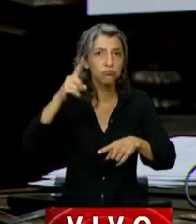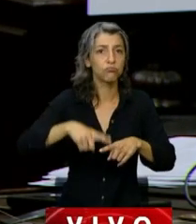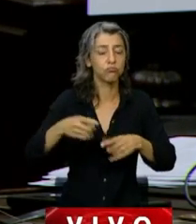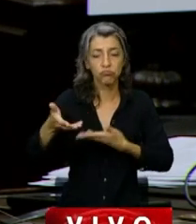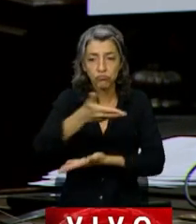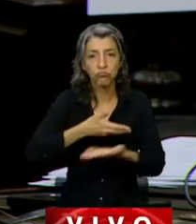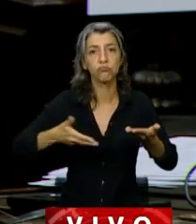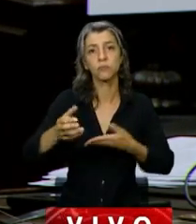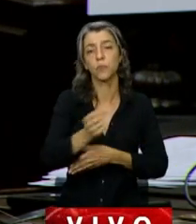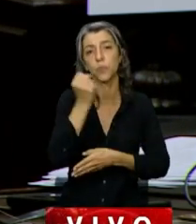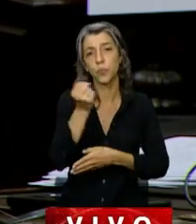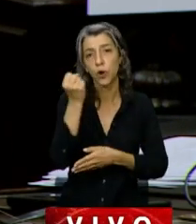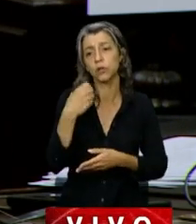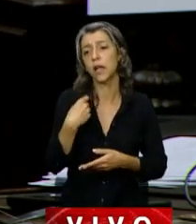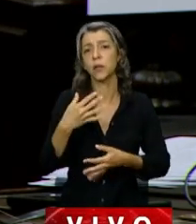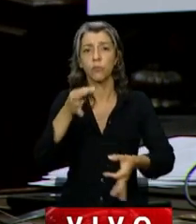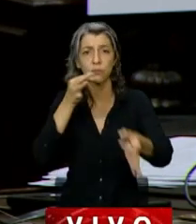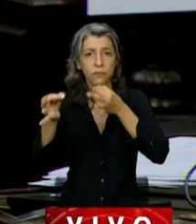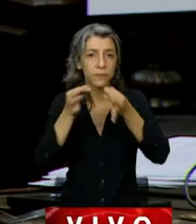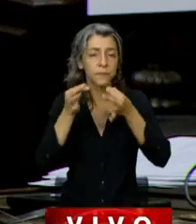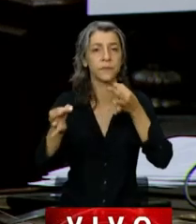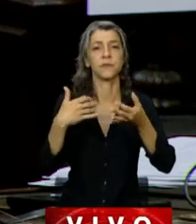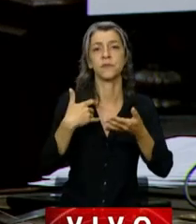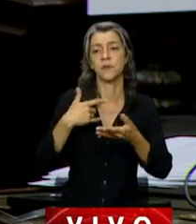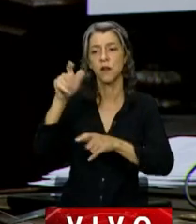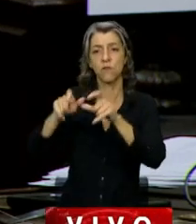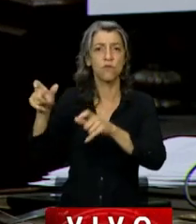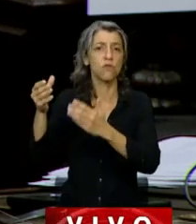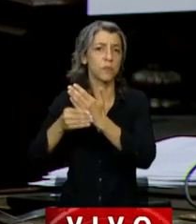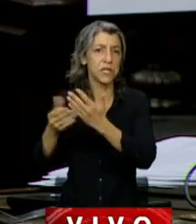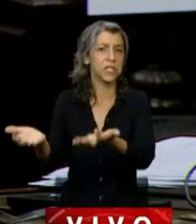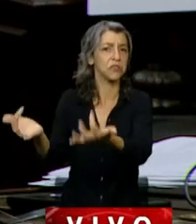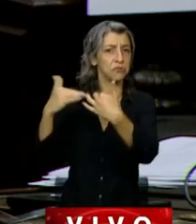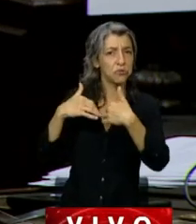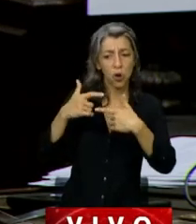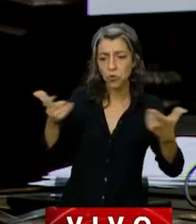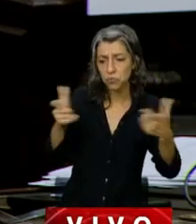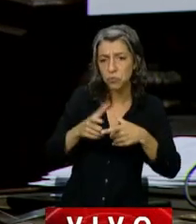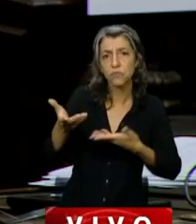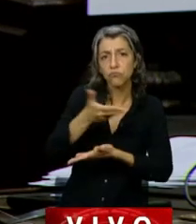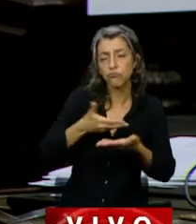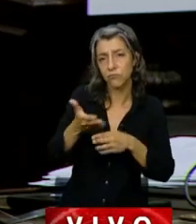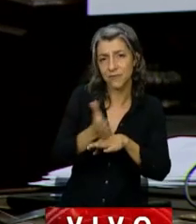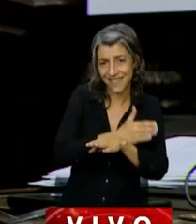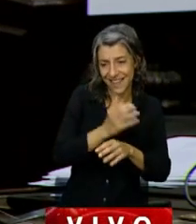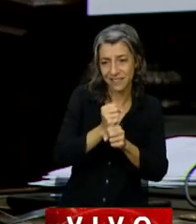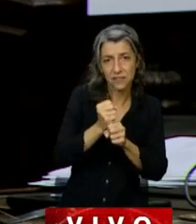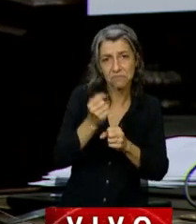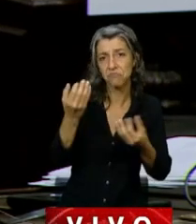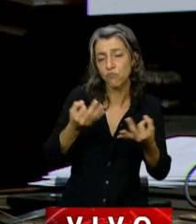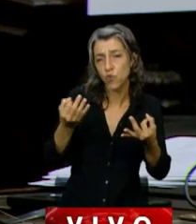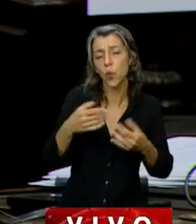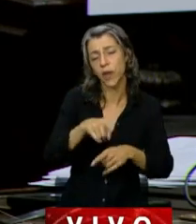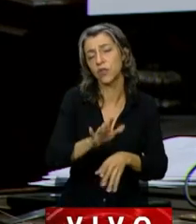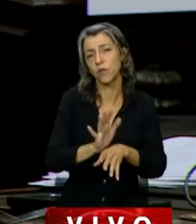permitió este tiempo de diálogo con los distintos funcionarios del Ejecutivo, y en ese sentido creo que hay que resaltar ese